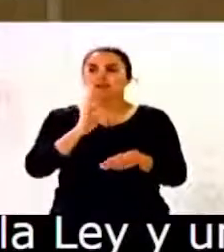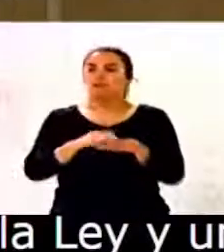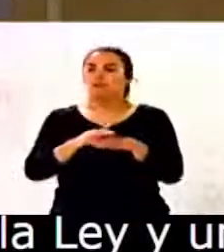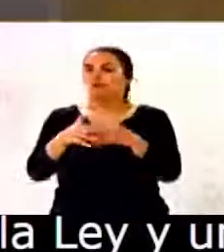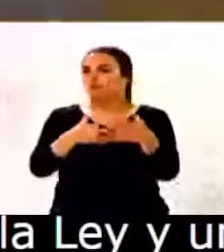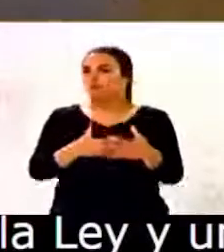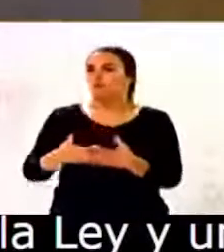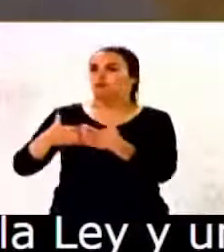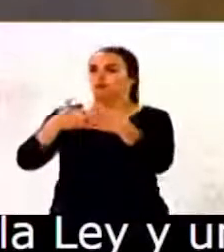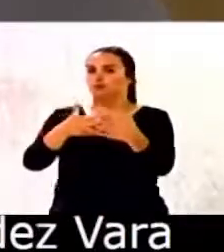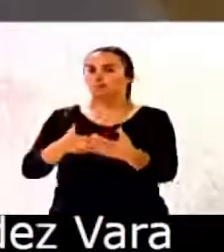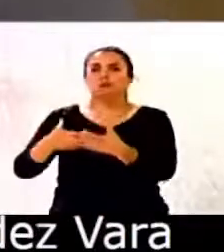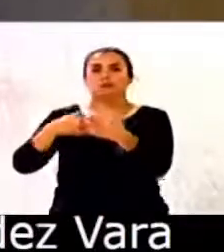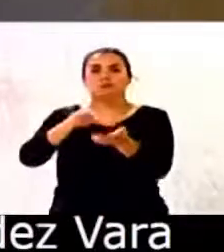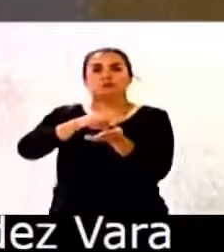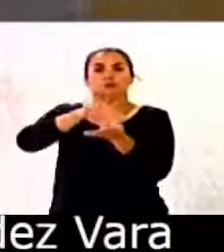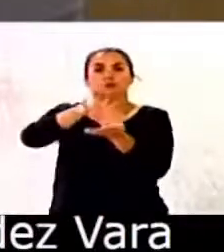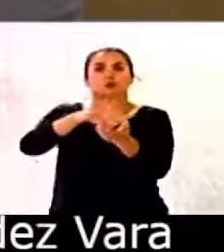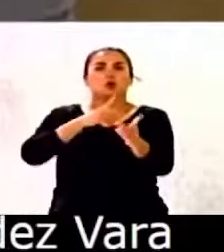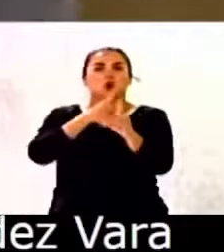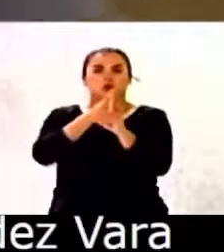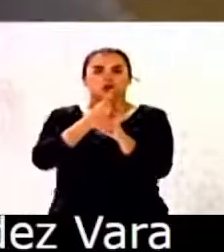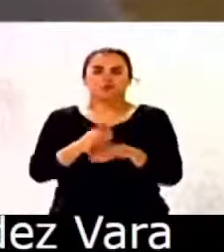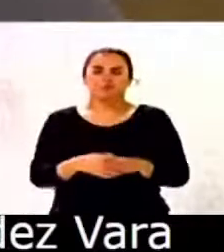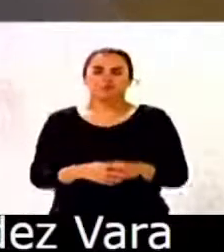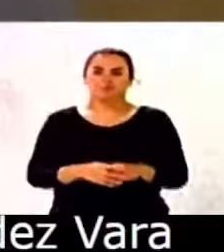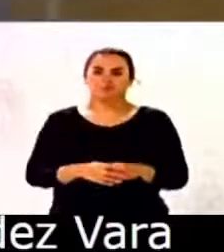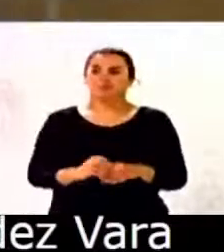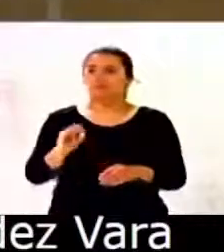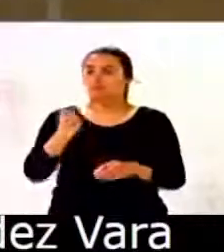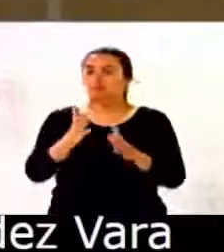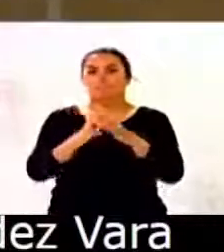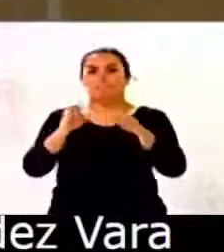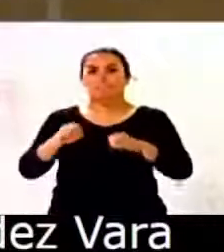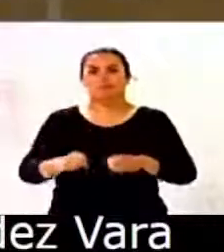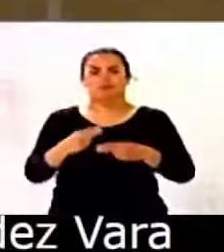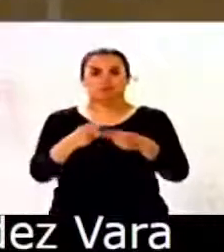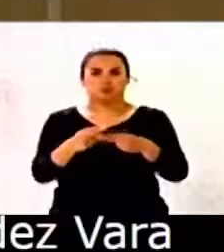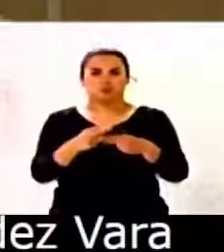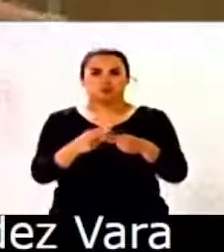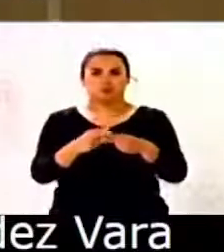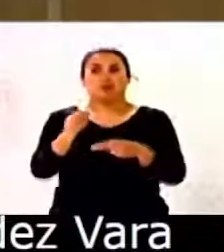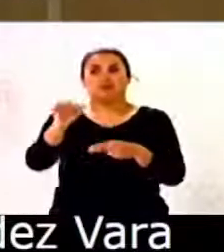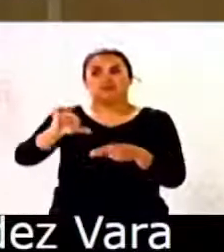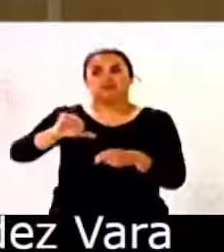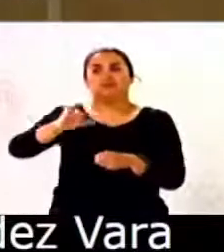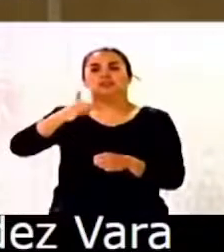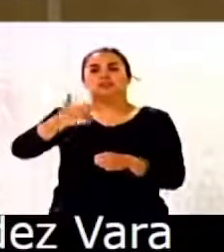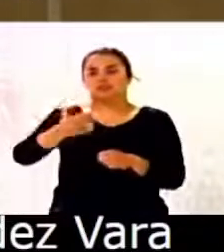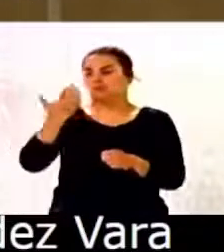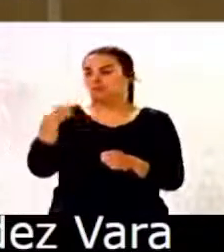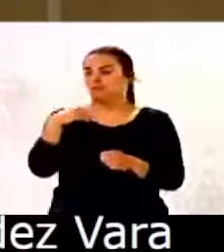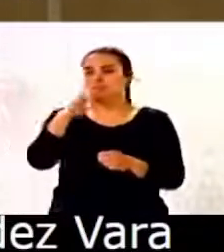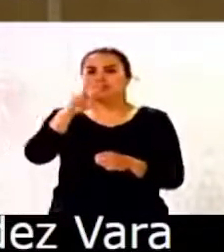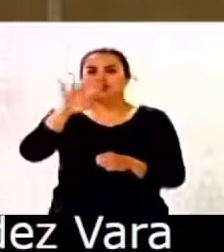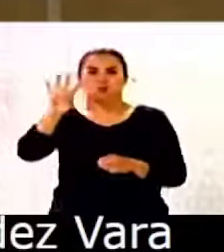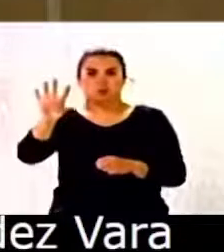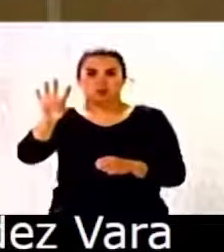luchar contra la despoblación. Primero fue el pacto político, donde se aprobó el pasado